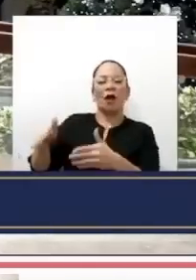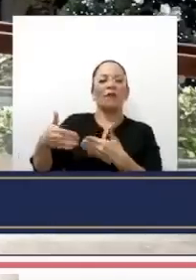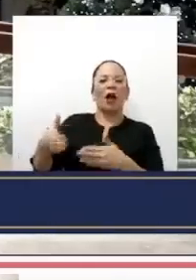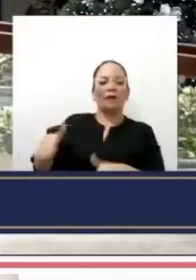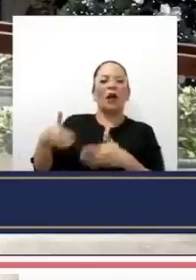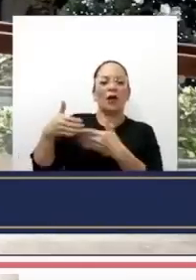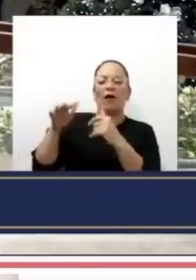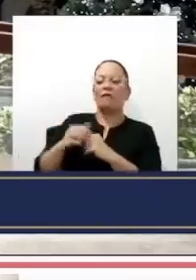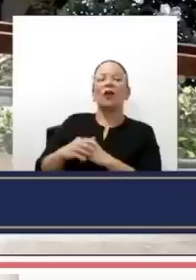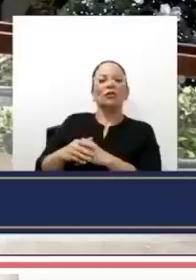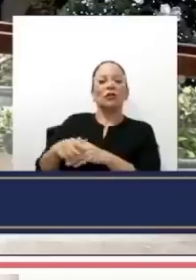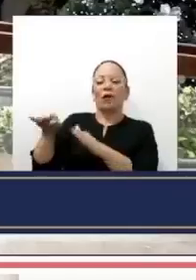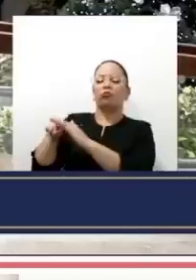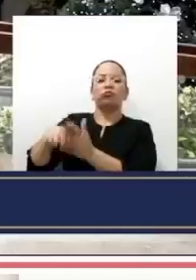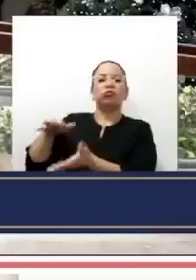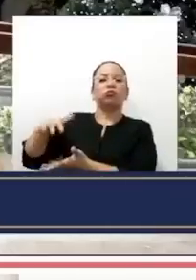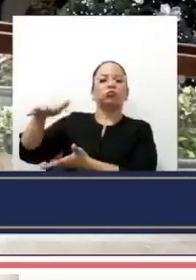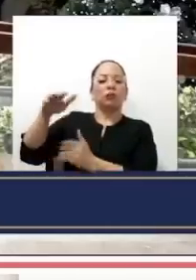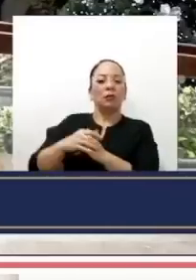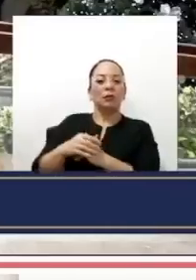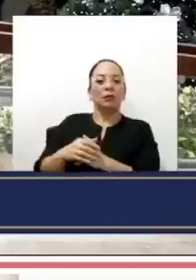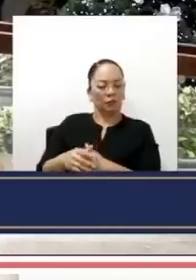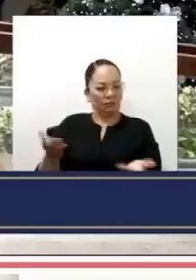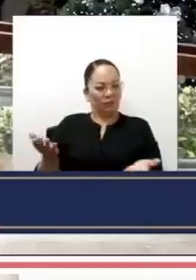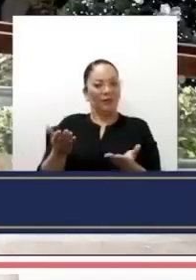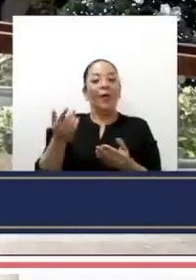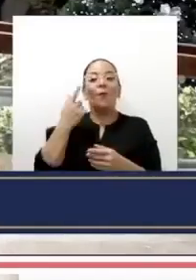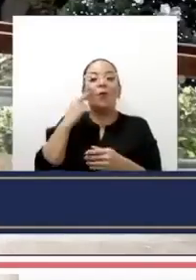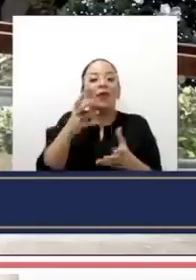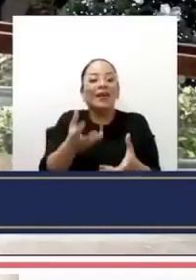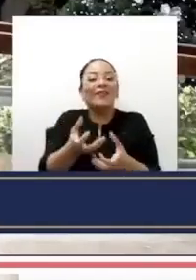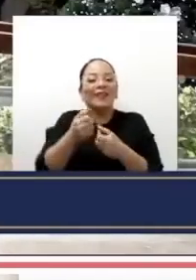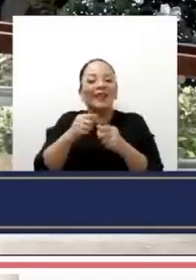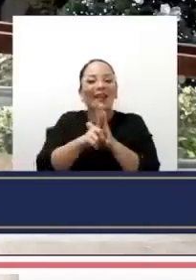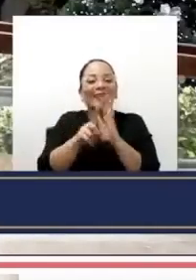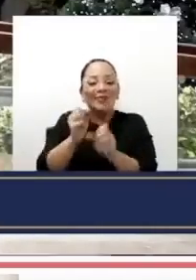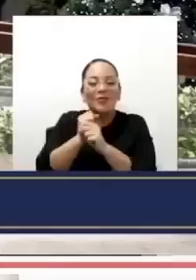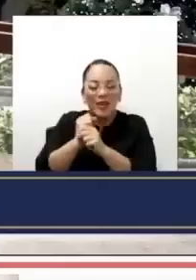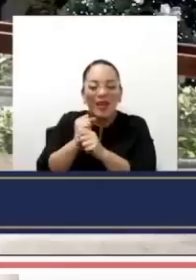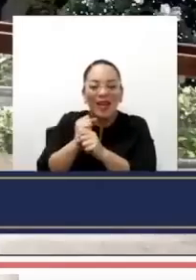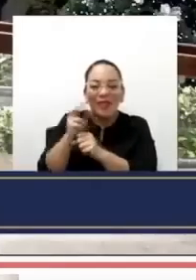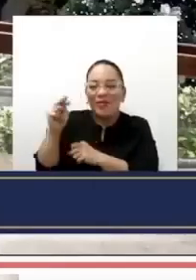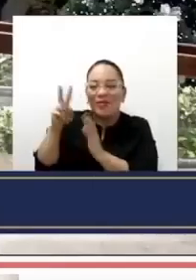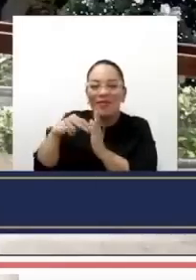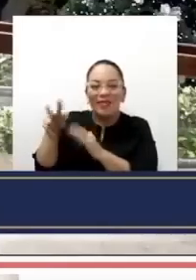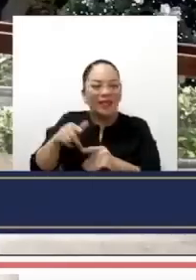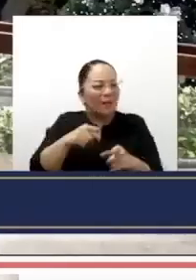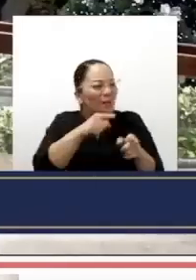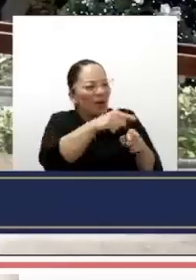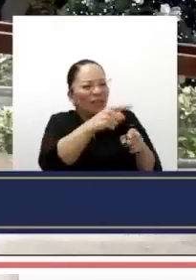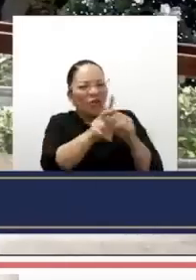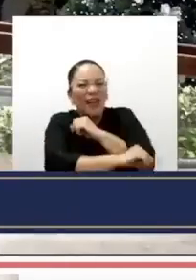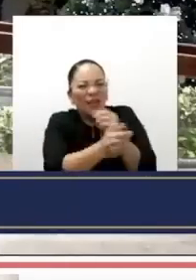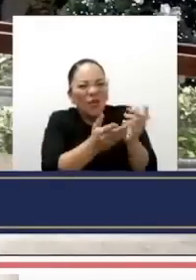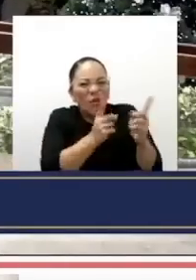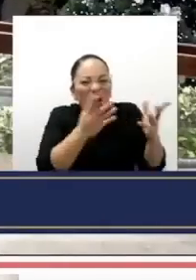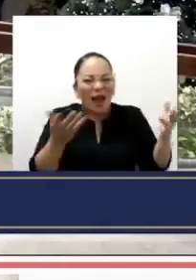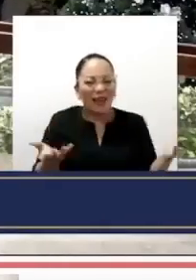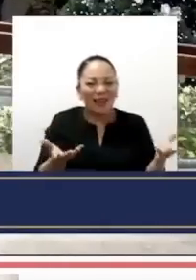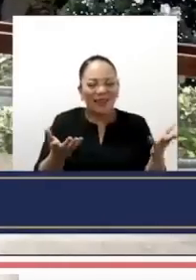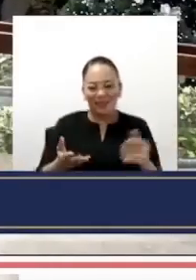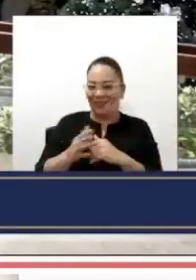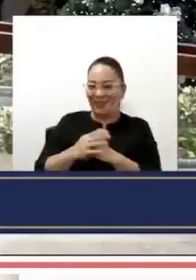ábrale, porque retiró leyes de seguridad el 23 de noviembre. ¿Pero qué tiene eso de delito? Y eso fue cuando yo le